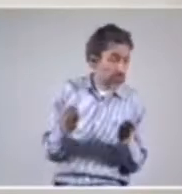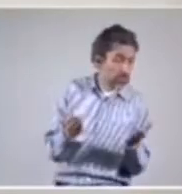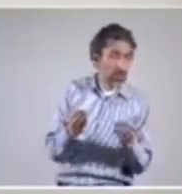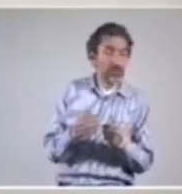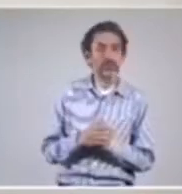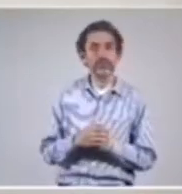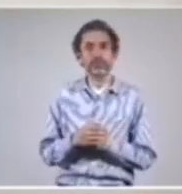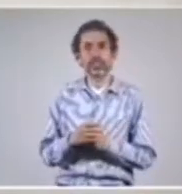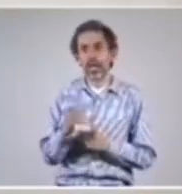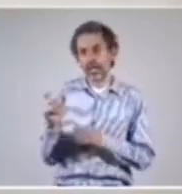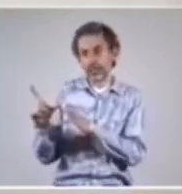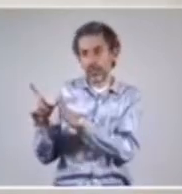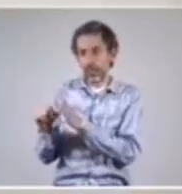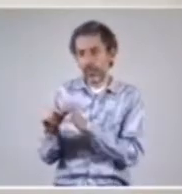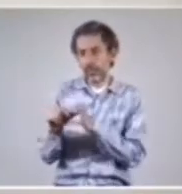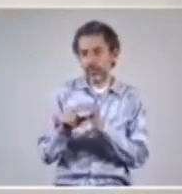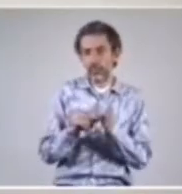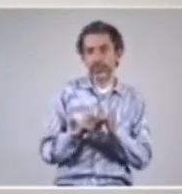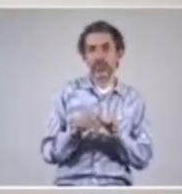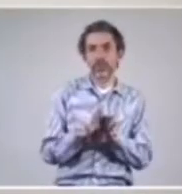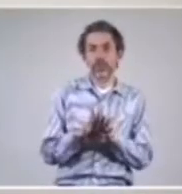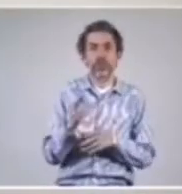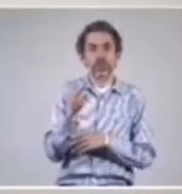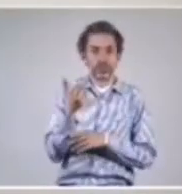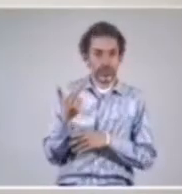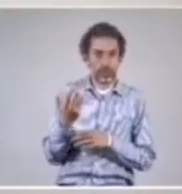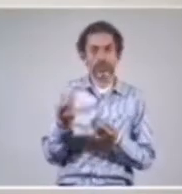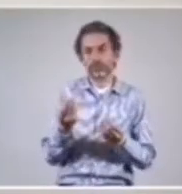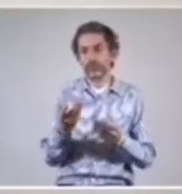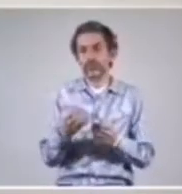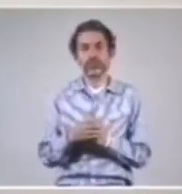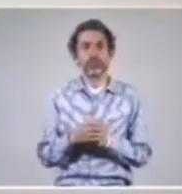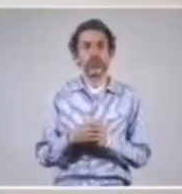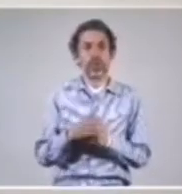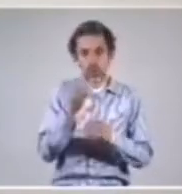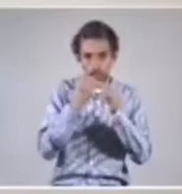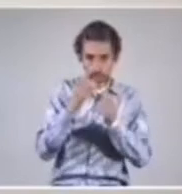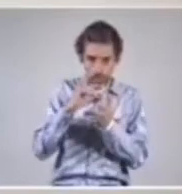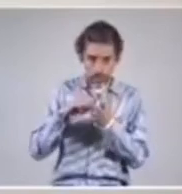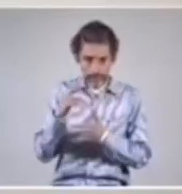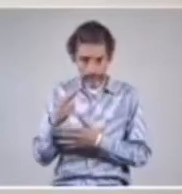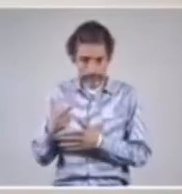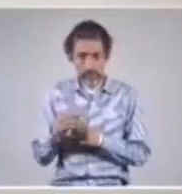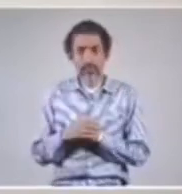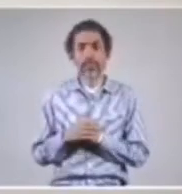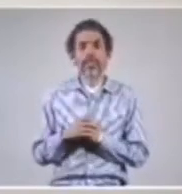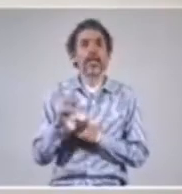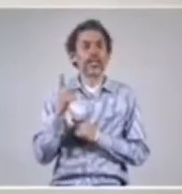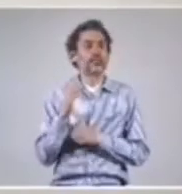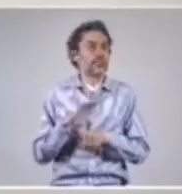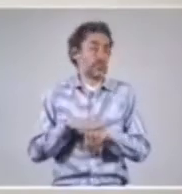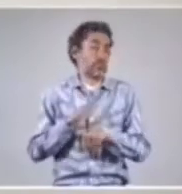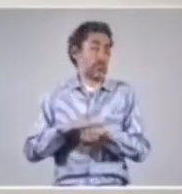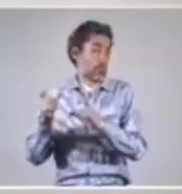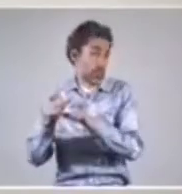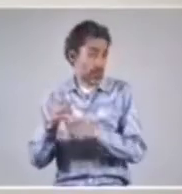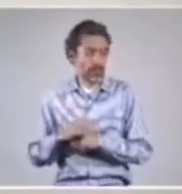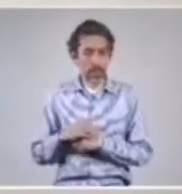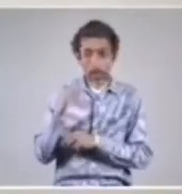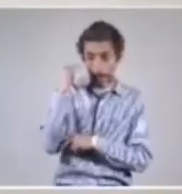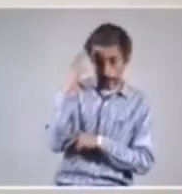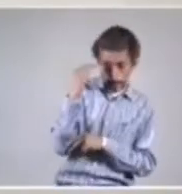los últimos meses, que dado que no hay restaurantes puede significar una reducción adicional, entre marzo